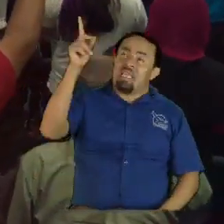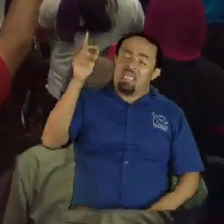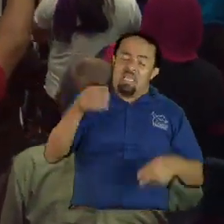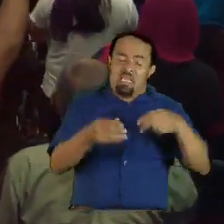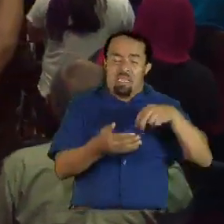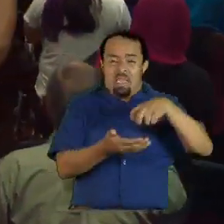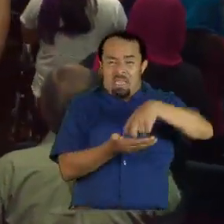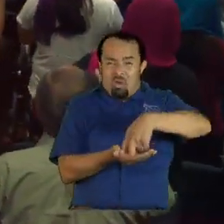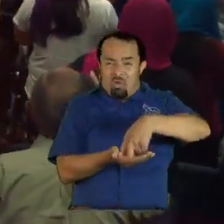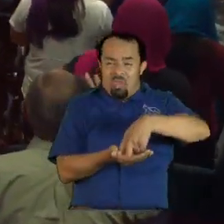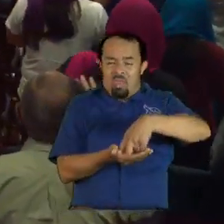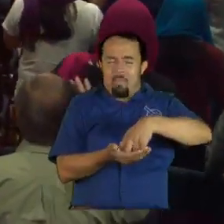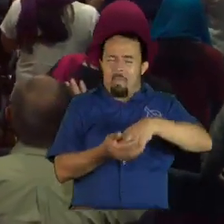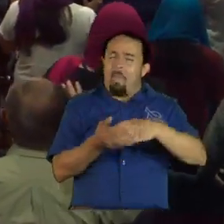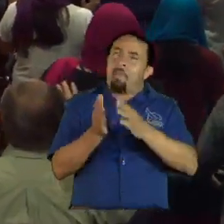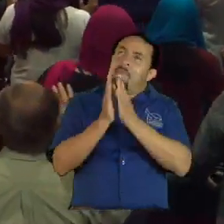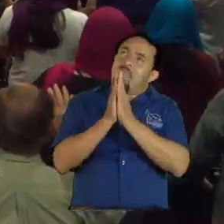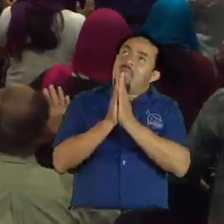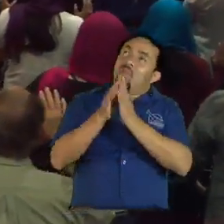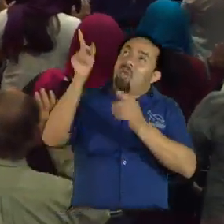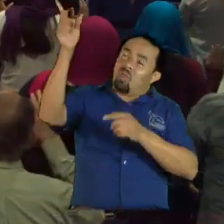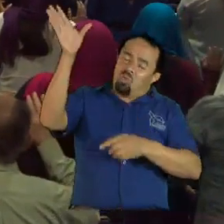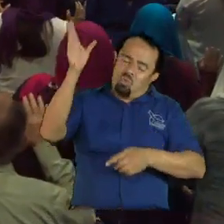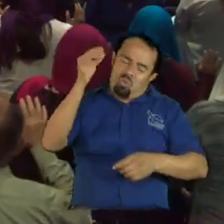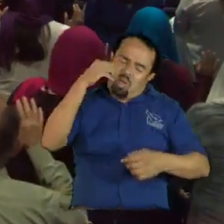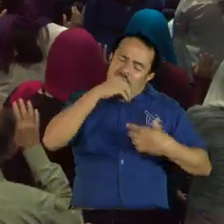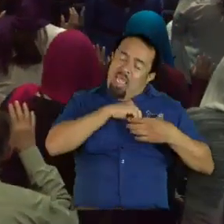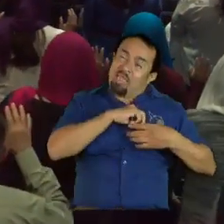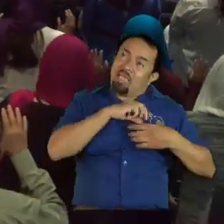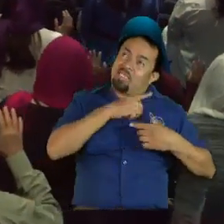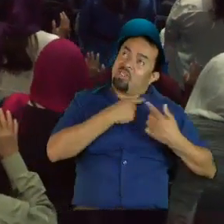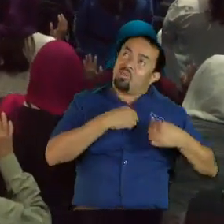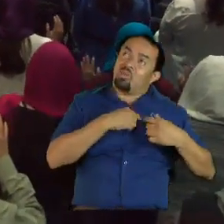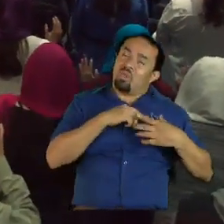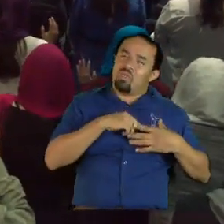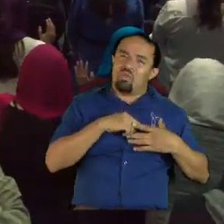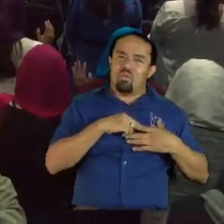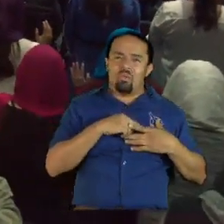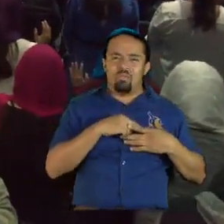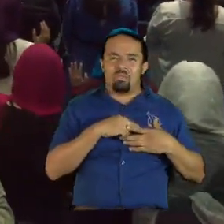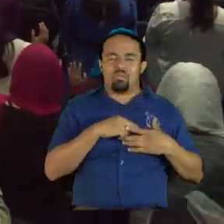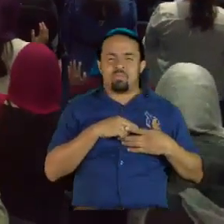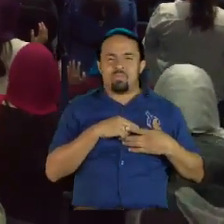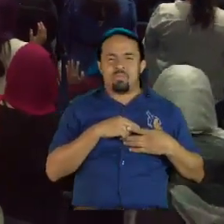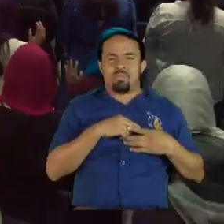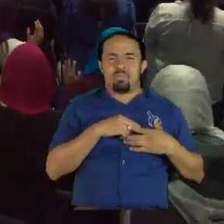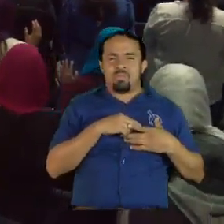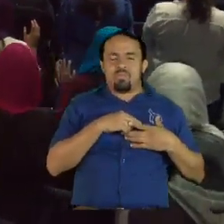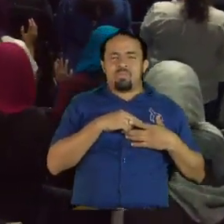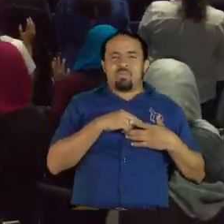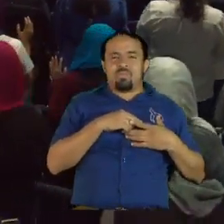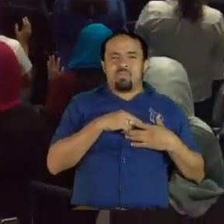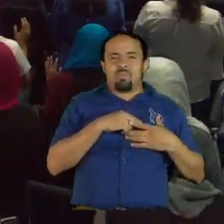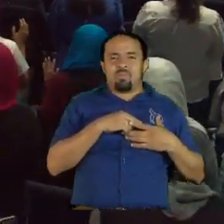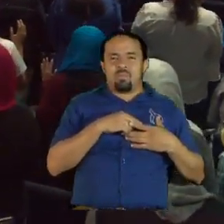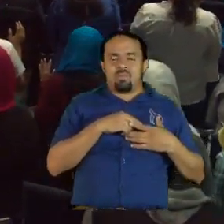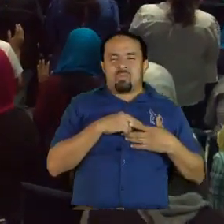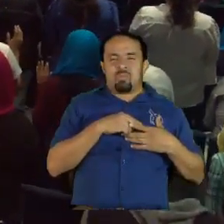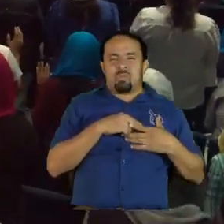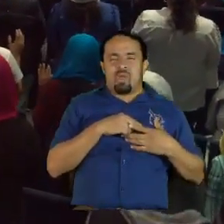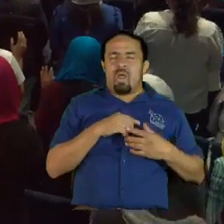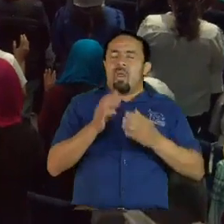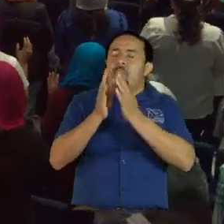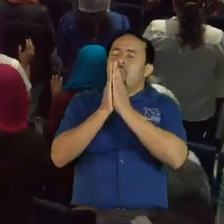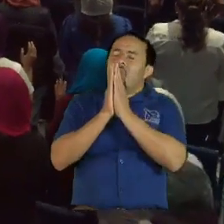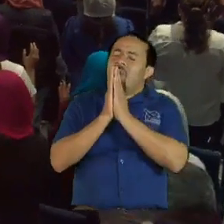abriendo su corazón para que tú entres y ellos sean sanados, vivificados, resucitados, Señor.